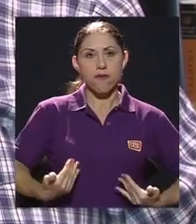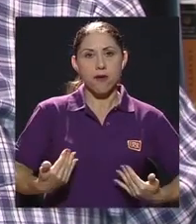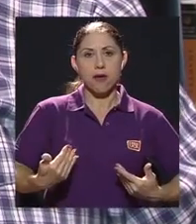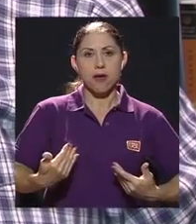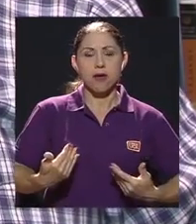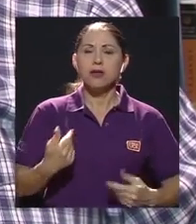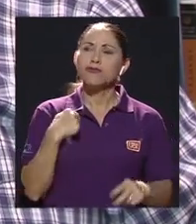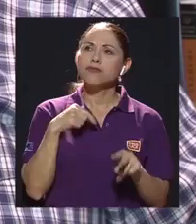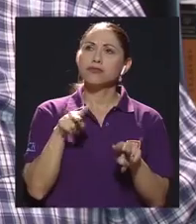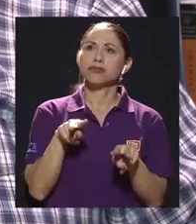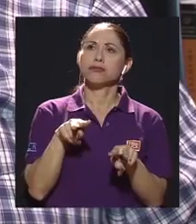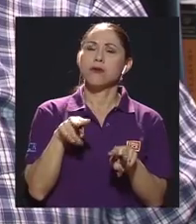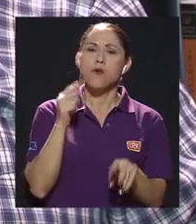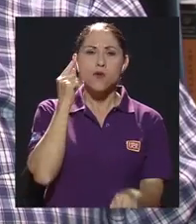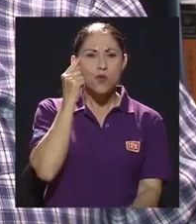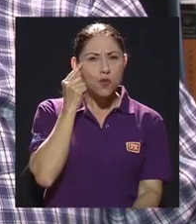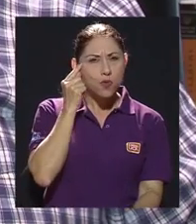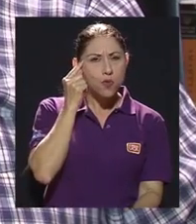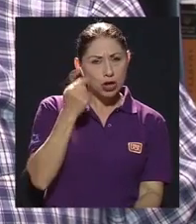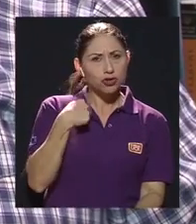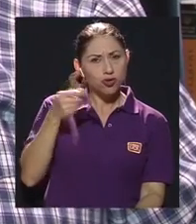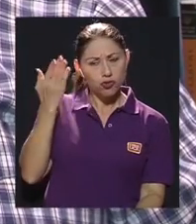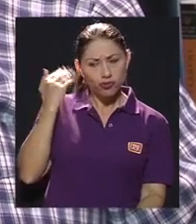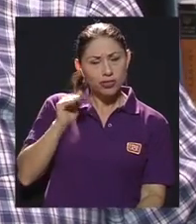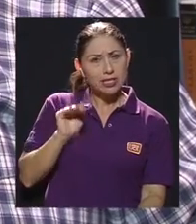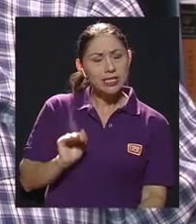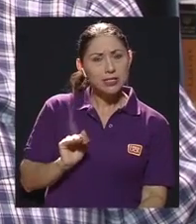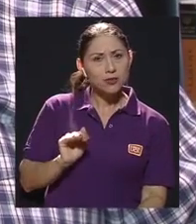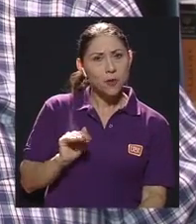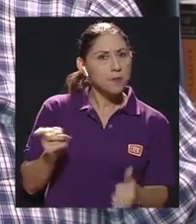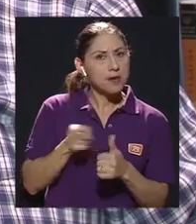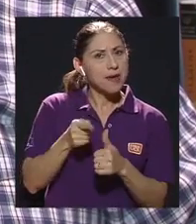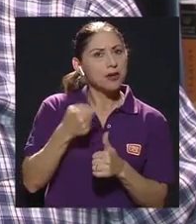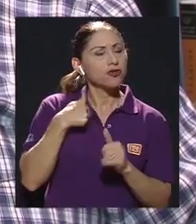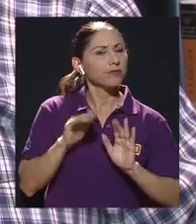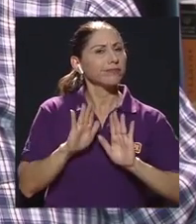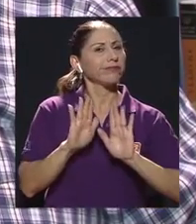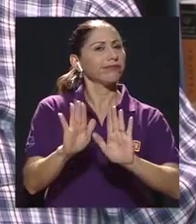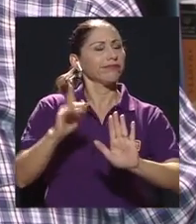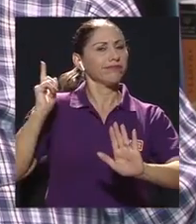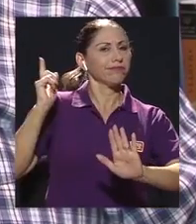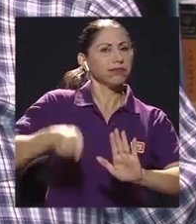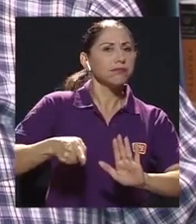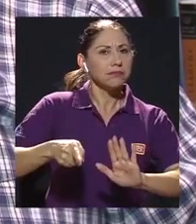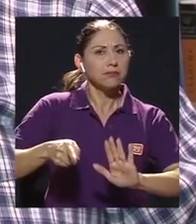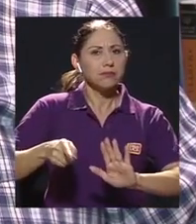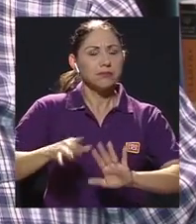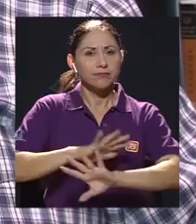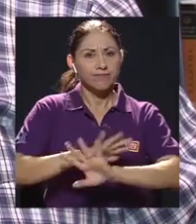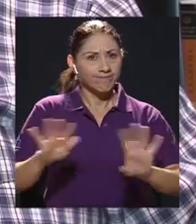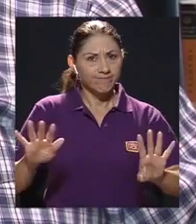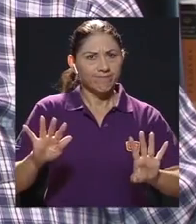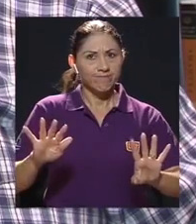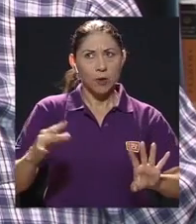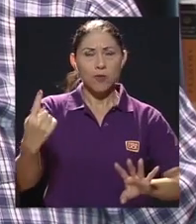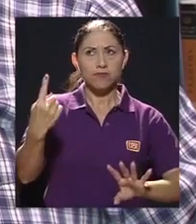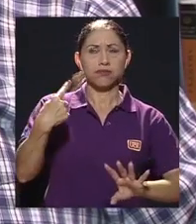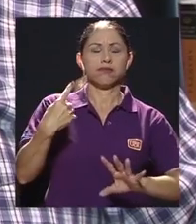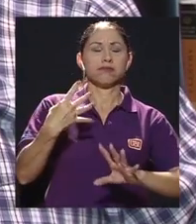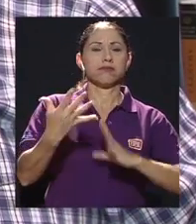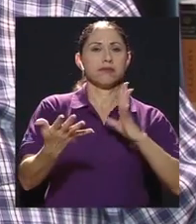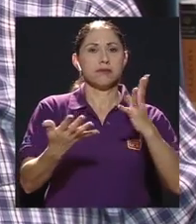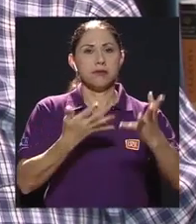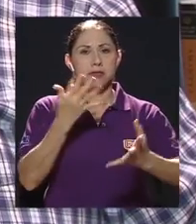de muy chiquillo, bueno, primero rechazar la dictadura de una manera frontal, porque